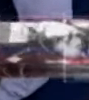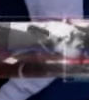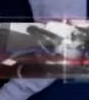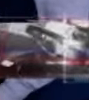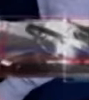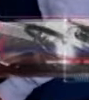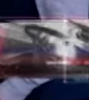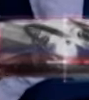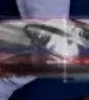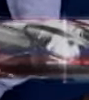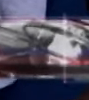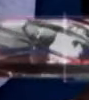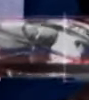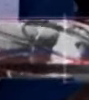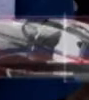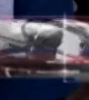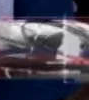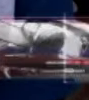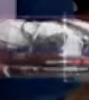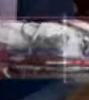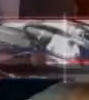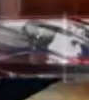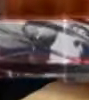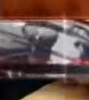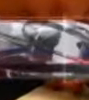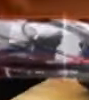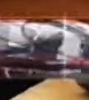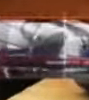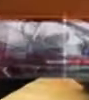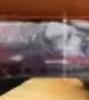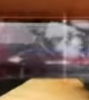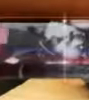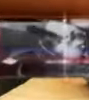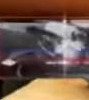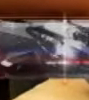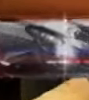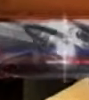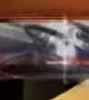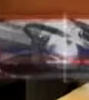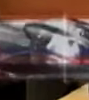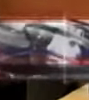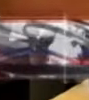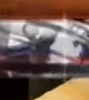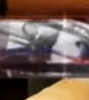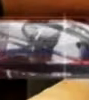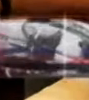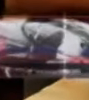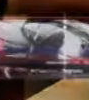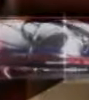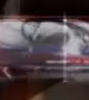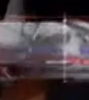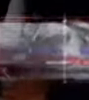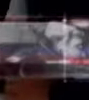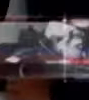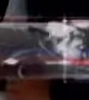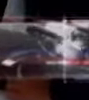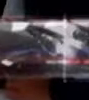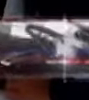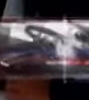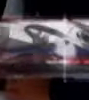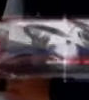de estas acciones, Carla, auditorio de atención médica que se complementan también con otros servicios que ofrecen otras